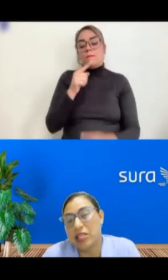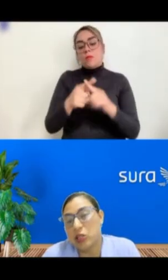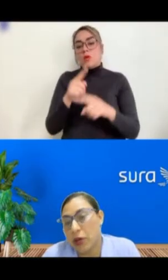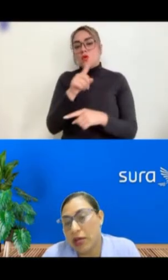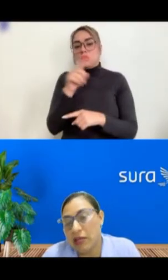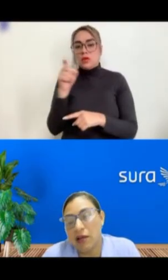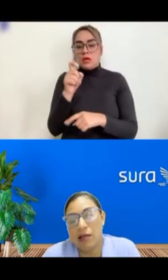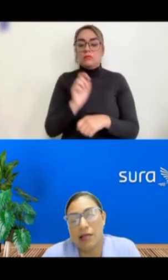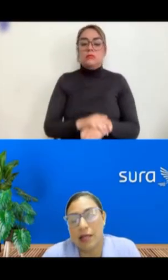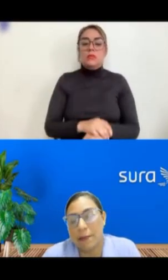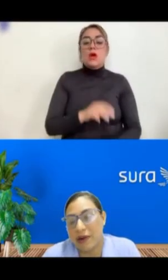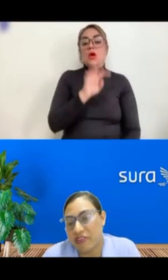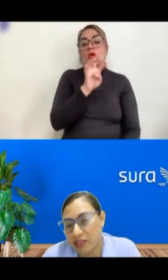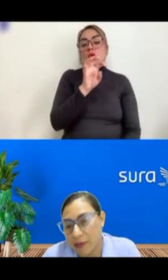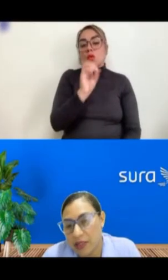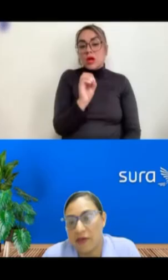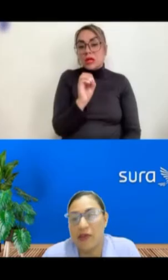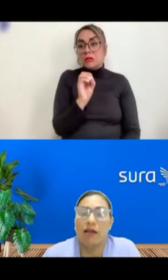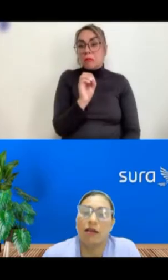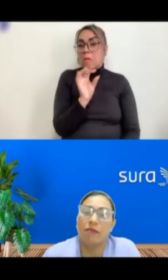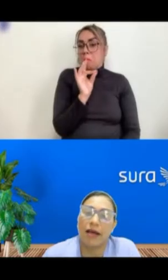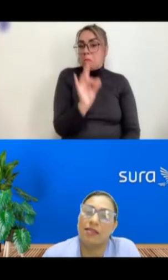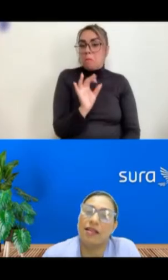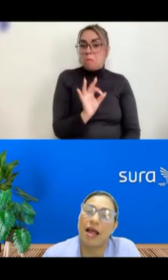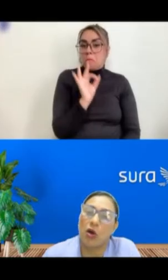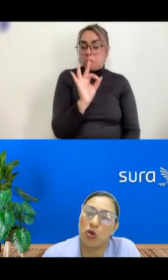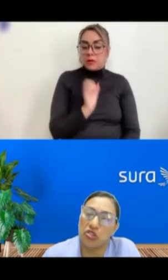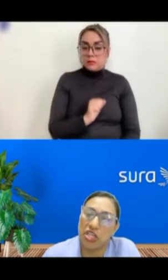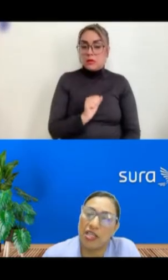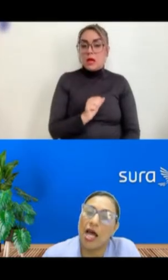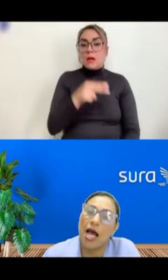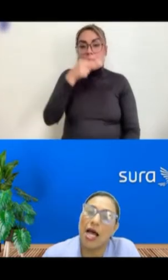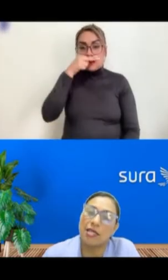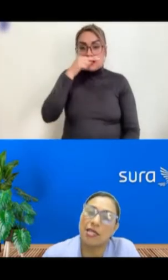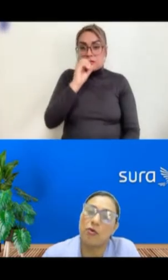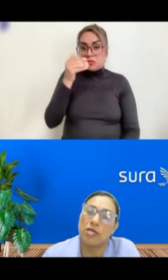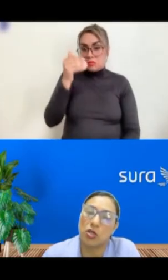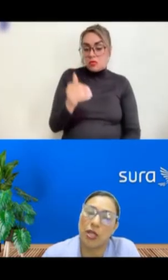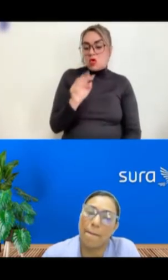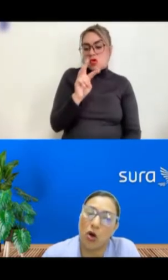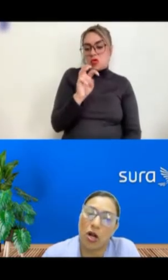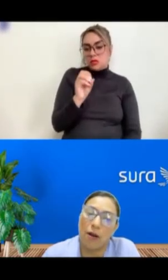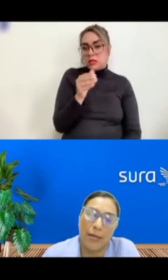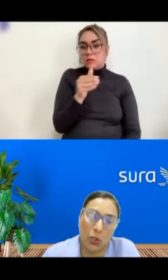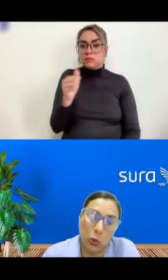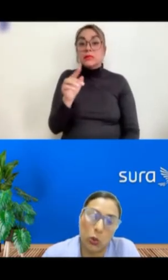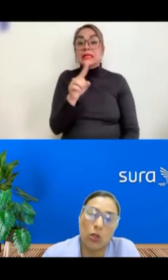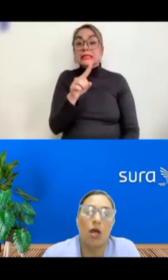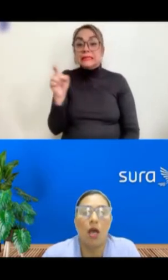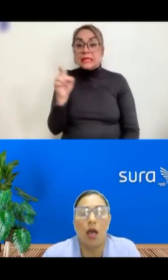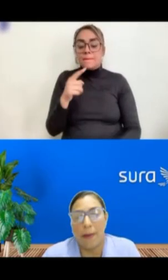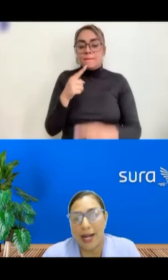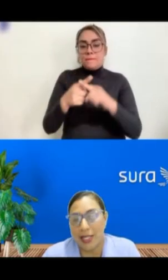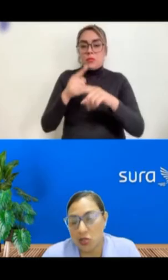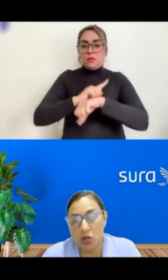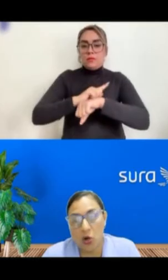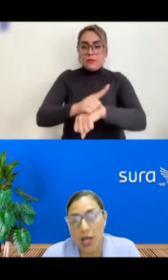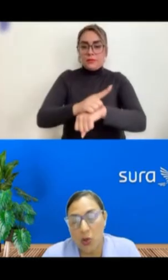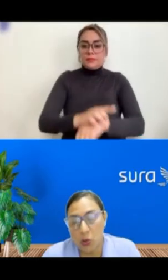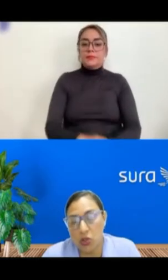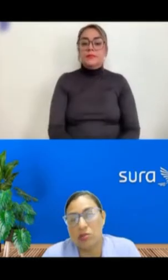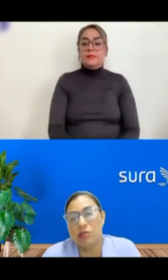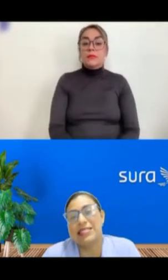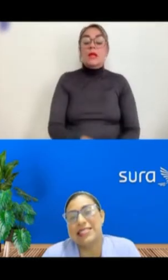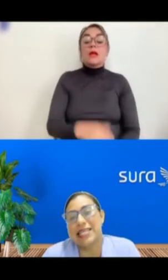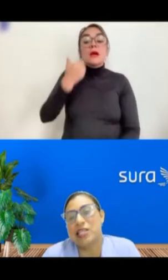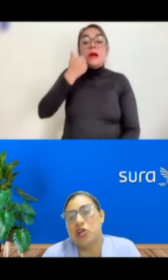conseguir el niño que tiene 90 y está perfectamente bien, va en ese rango de 80 a 100 pulsaciones por minuto. Para nosotros